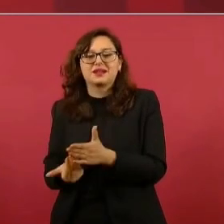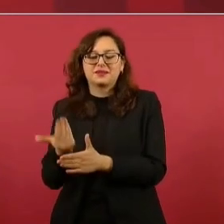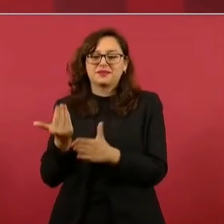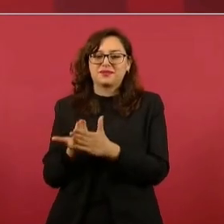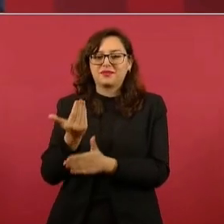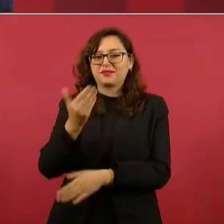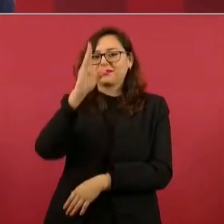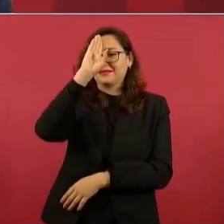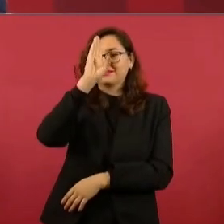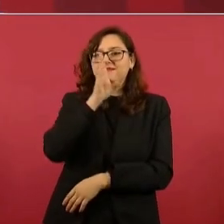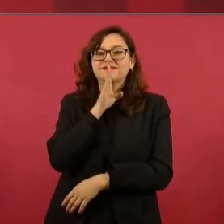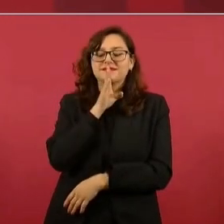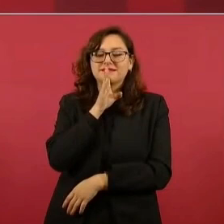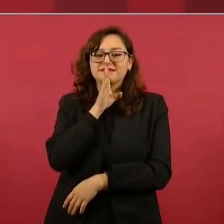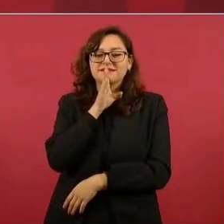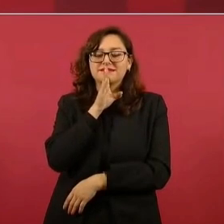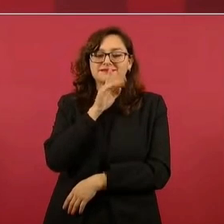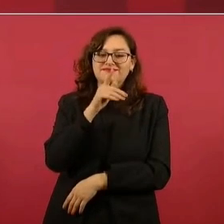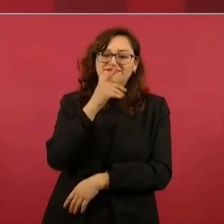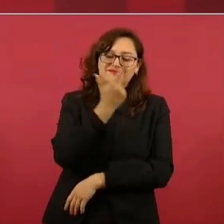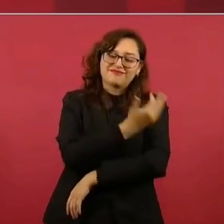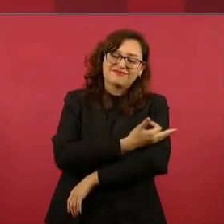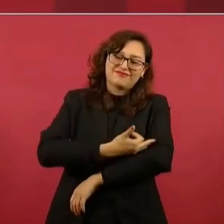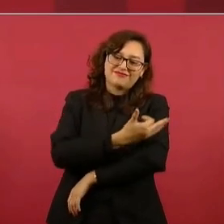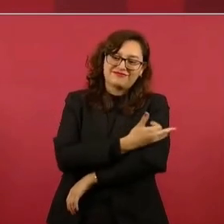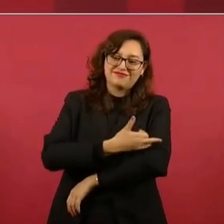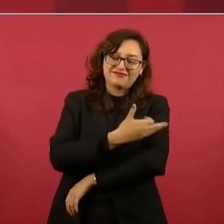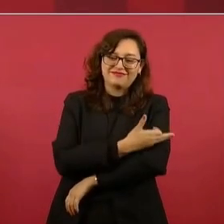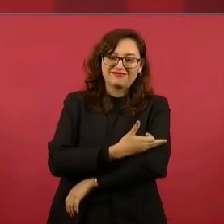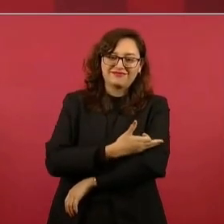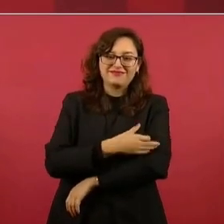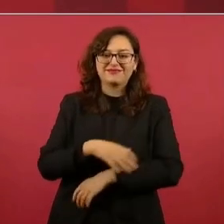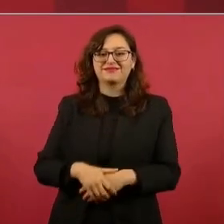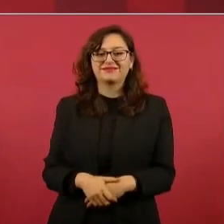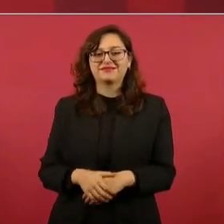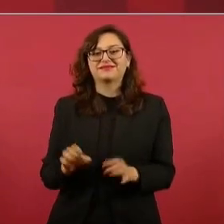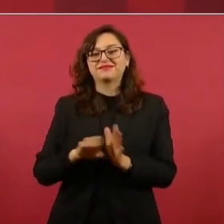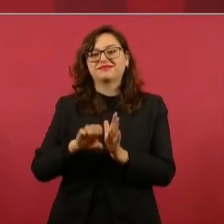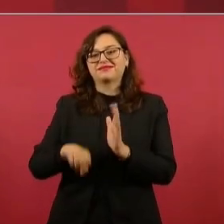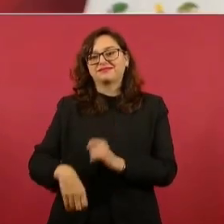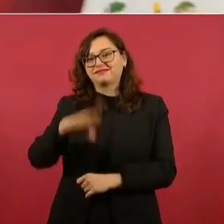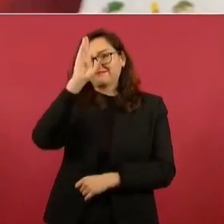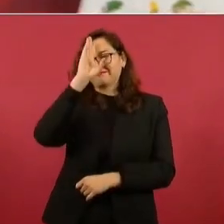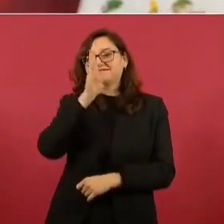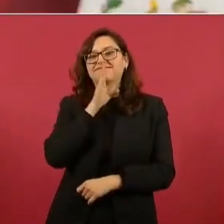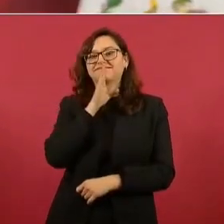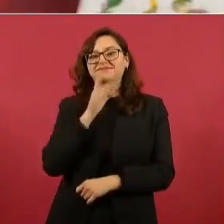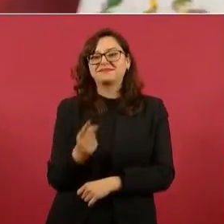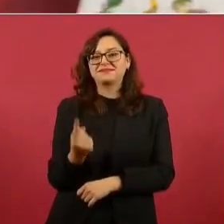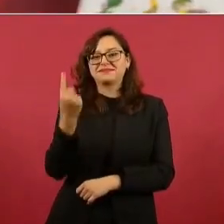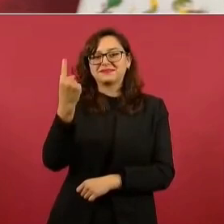al mediodía y en la tarde. Por ejemplo, al mediodía a la 1,